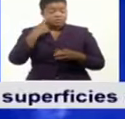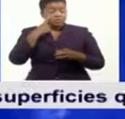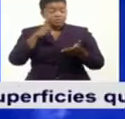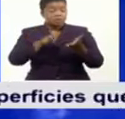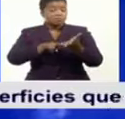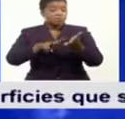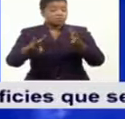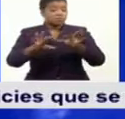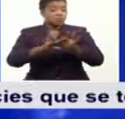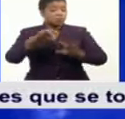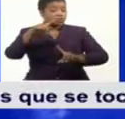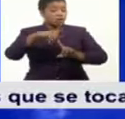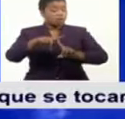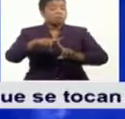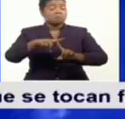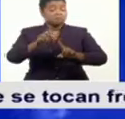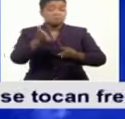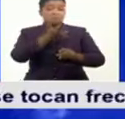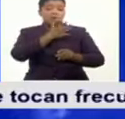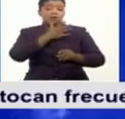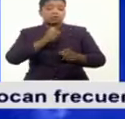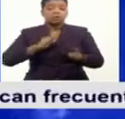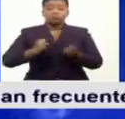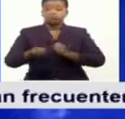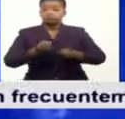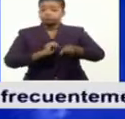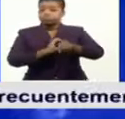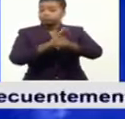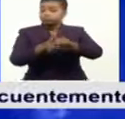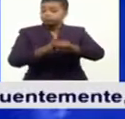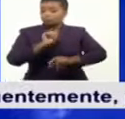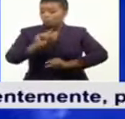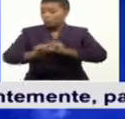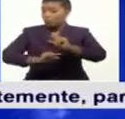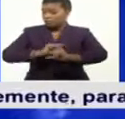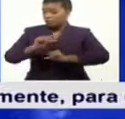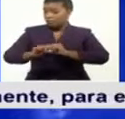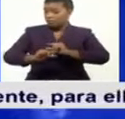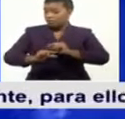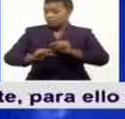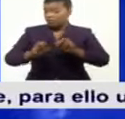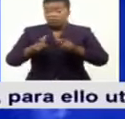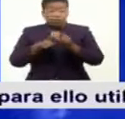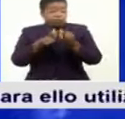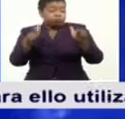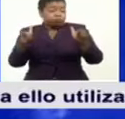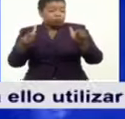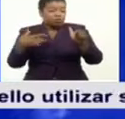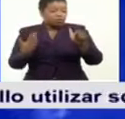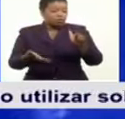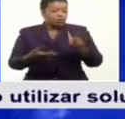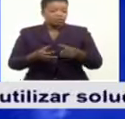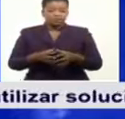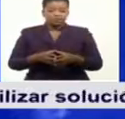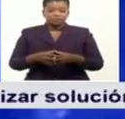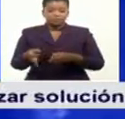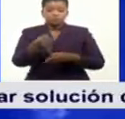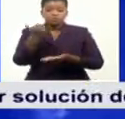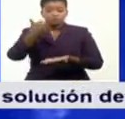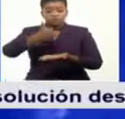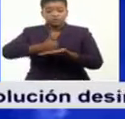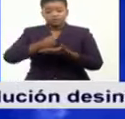ha logrado mantener control de la transmisión. El número mayor ayer, Guantánamo municipio con